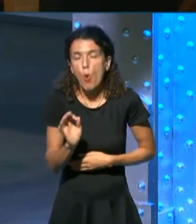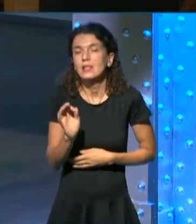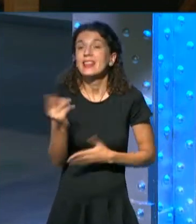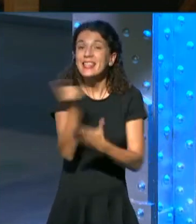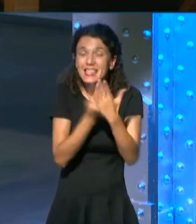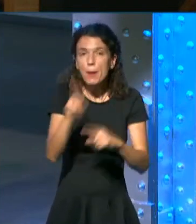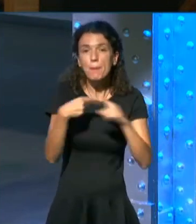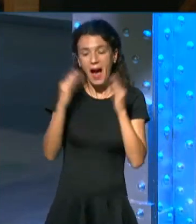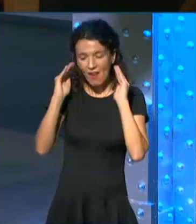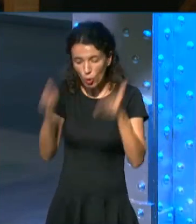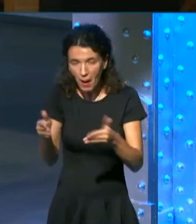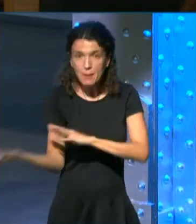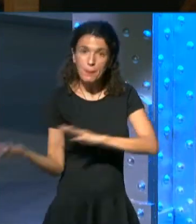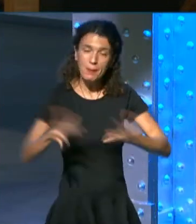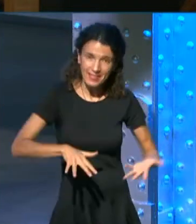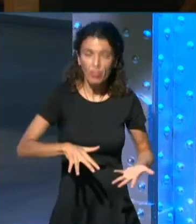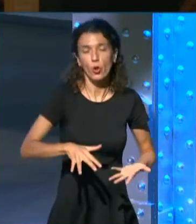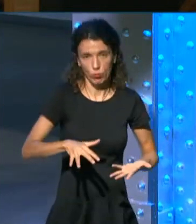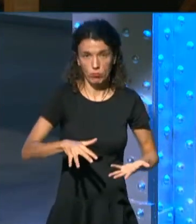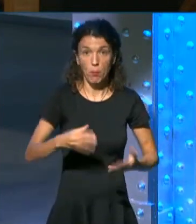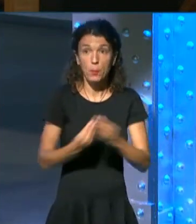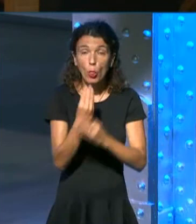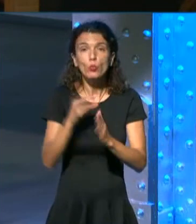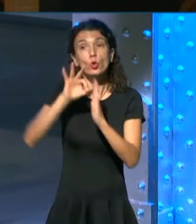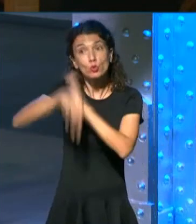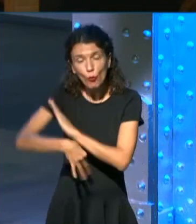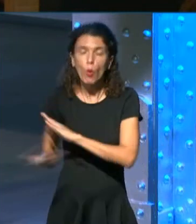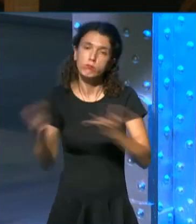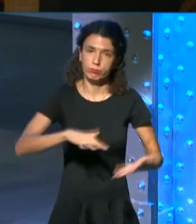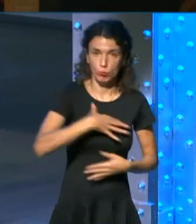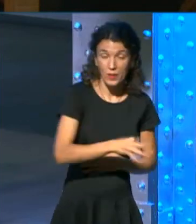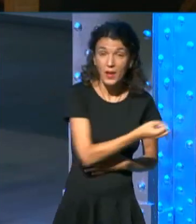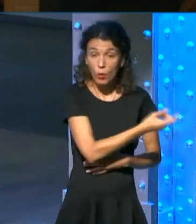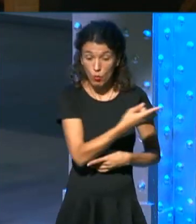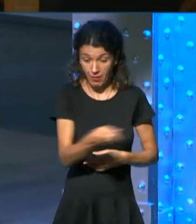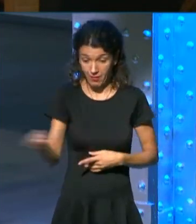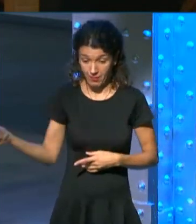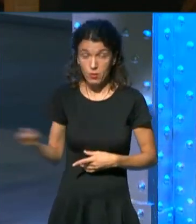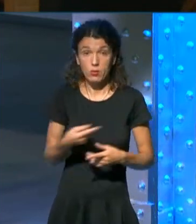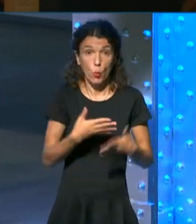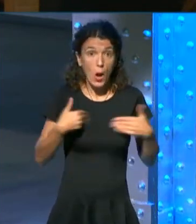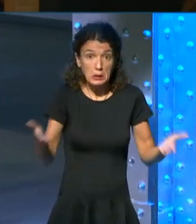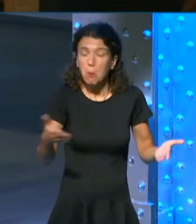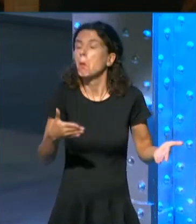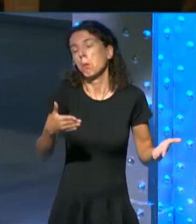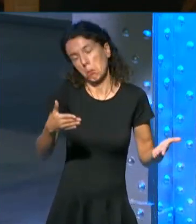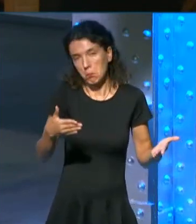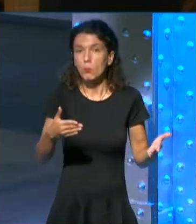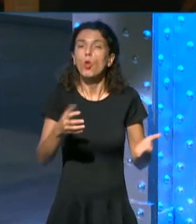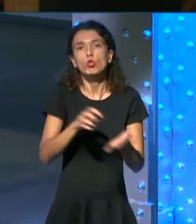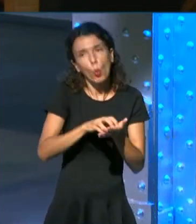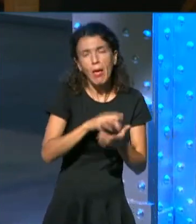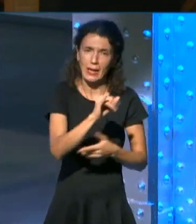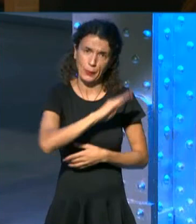diseñar y abordar la implementación de un producto software, en este caso. Cualquiera de ellos es un ejemplo en el que voy a tener una elevada incertidumbre porque